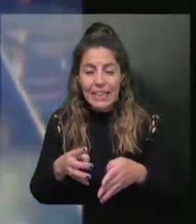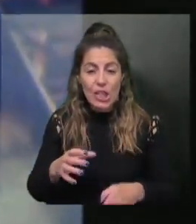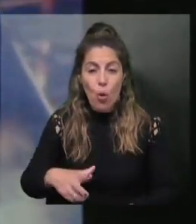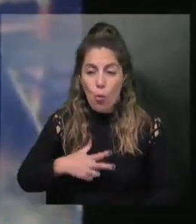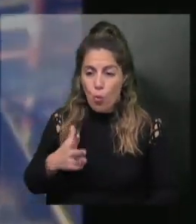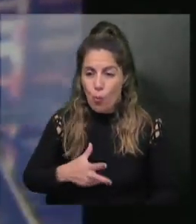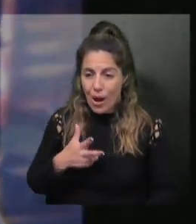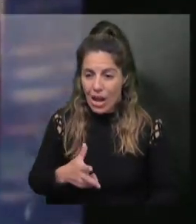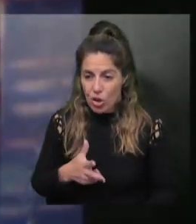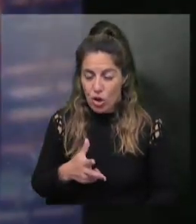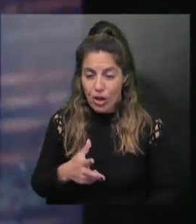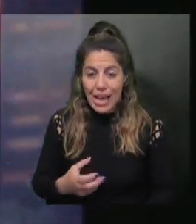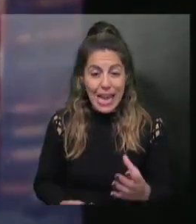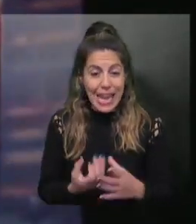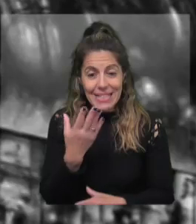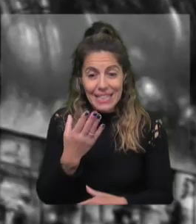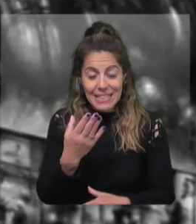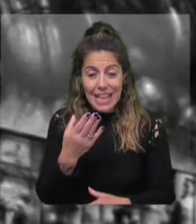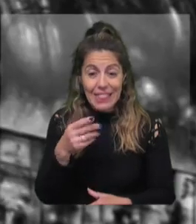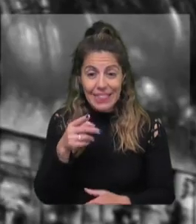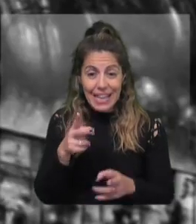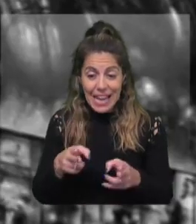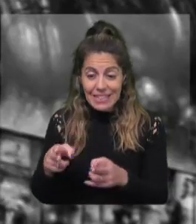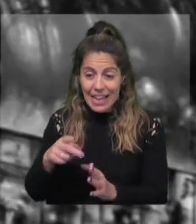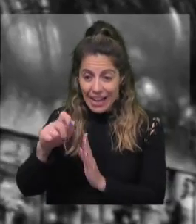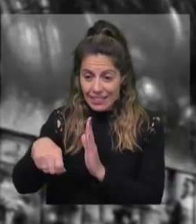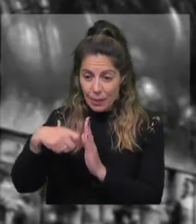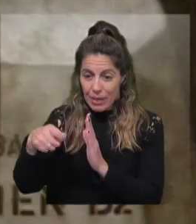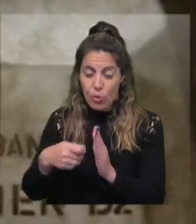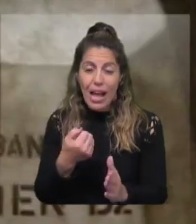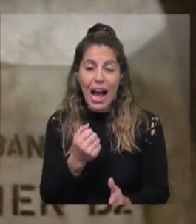esencia de Alien, la saga de películas.